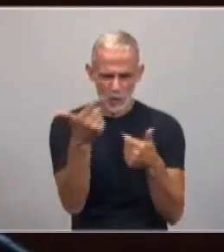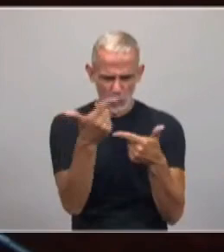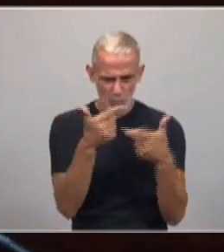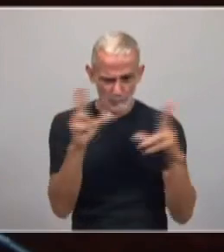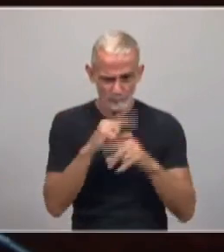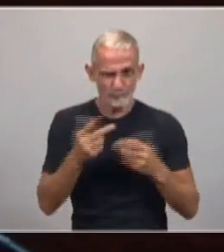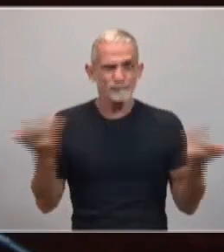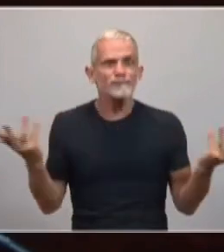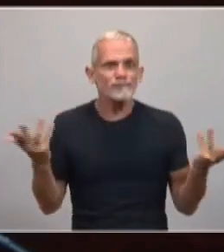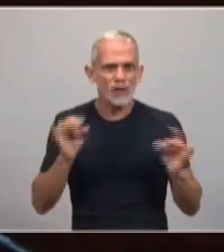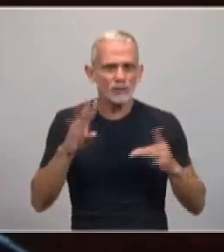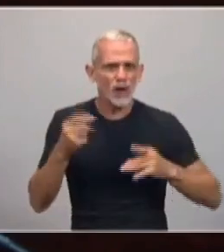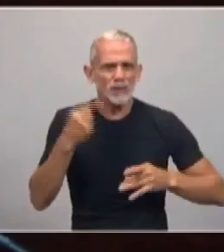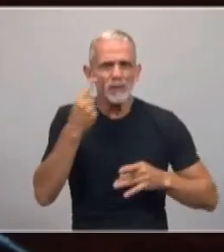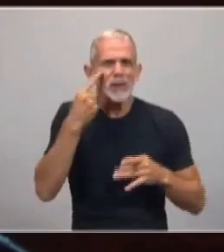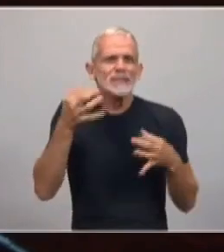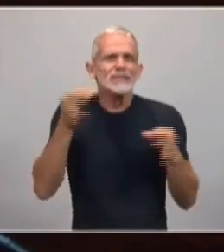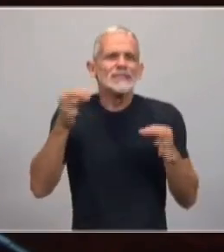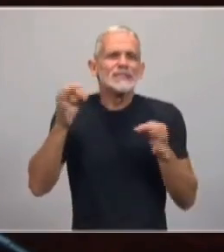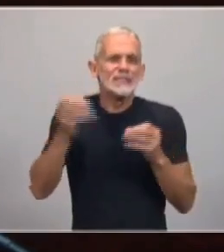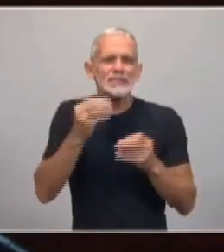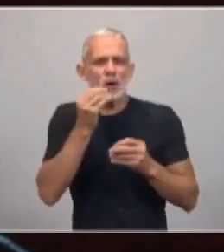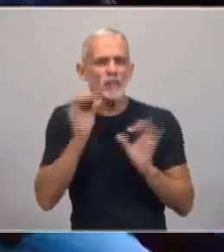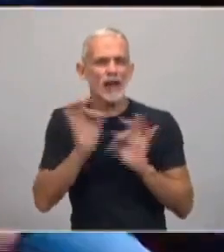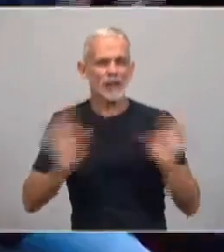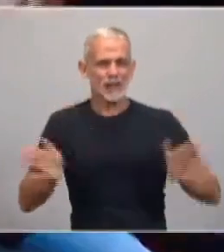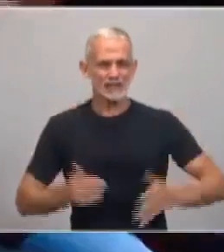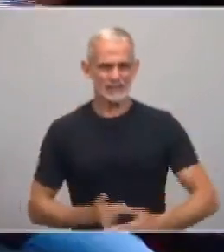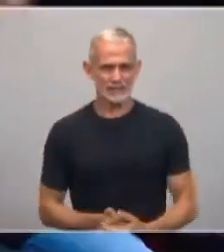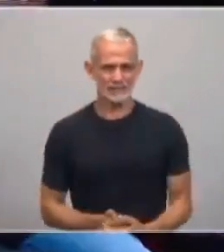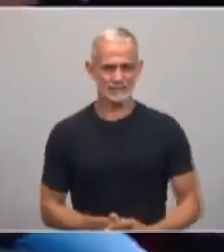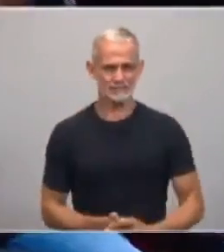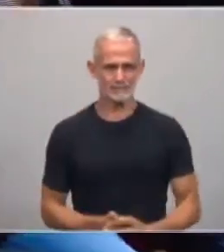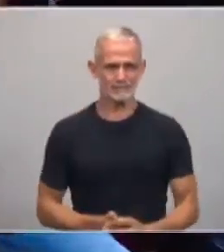a veces solo para sobrevivir.